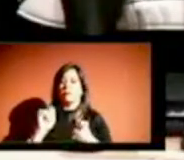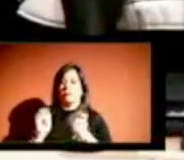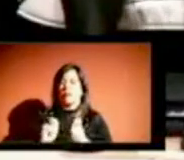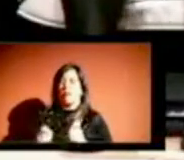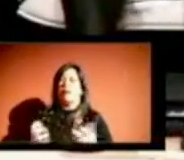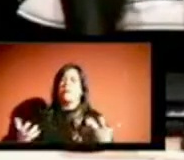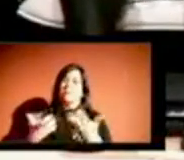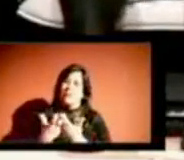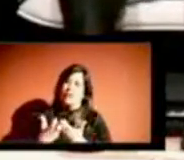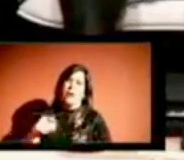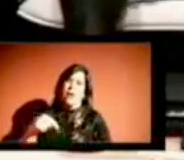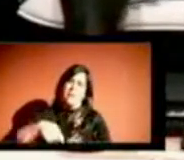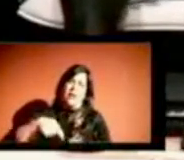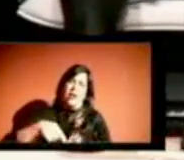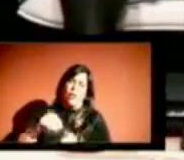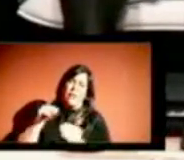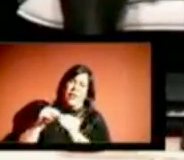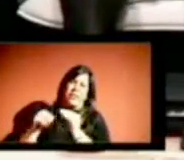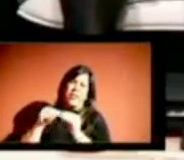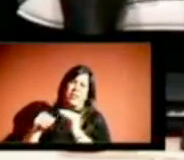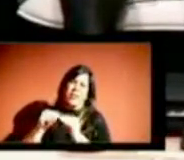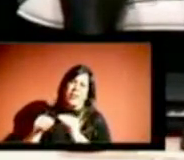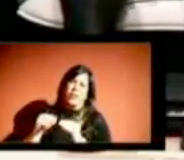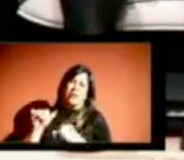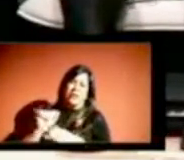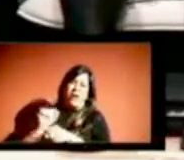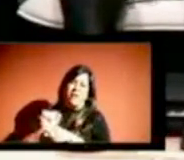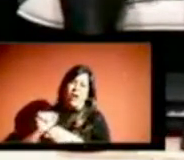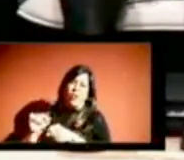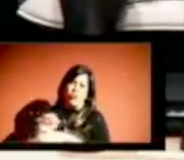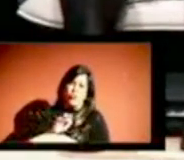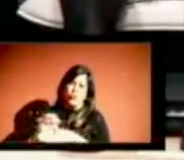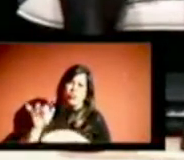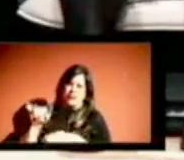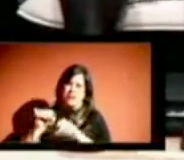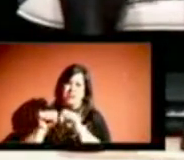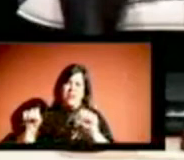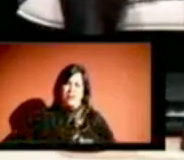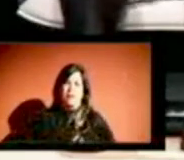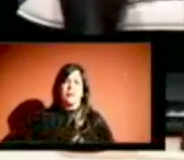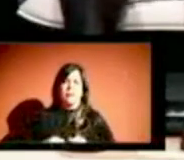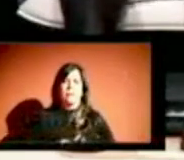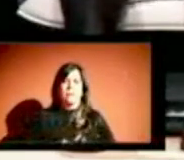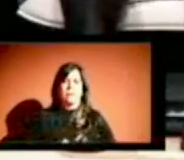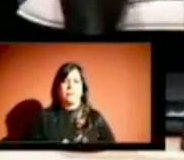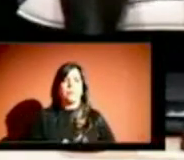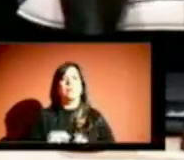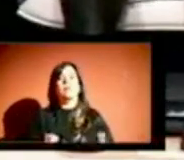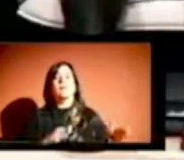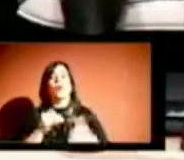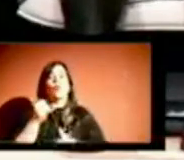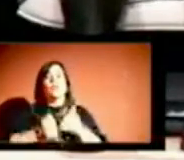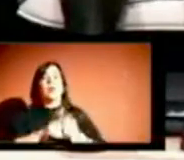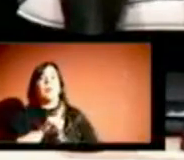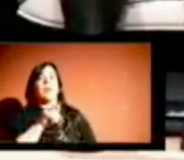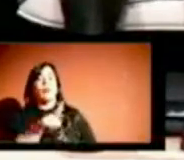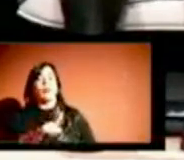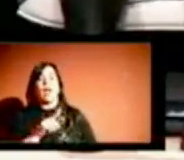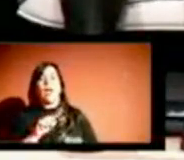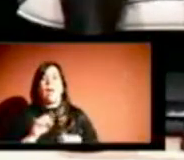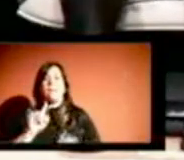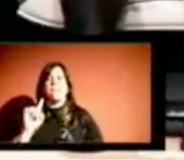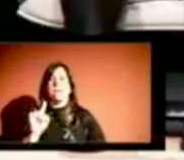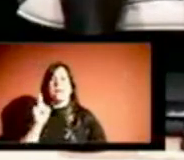de los mismos costos de mantenimiento y operacionales del sistema. Tenemos acá la última pregunta de primera